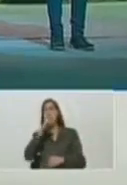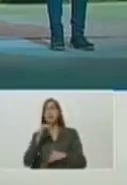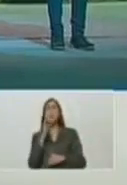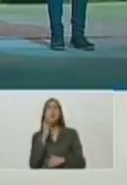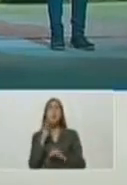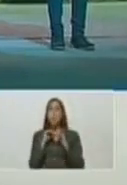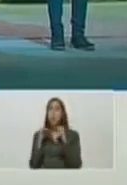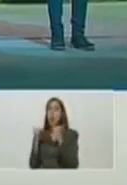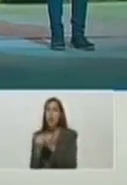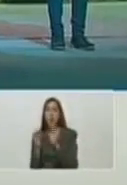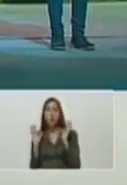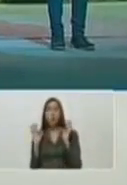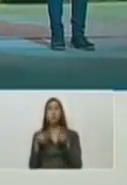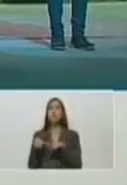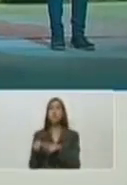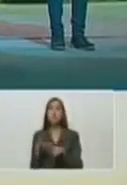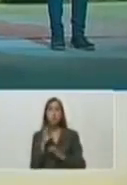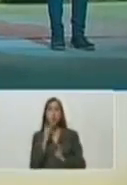tal,